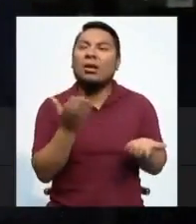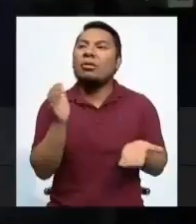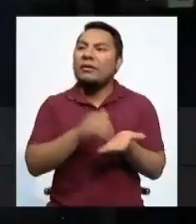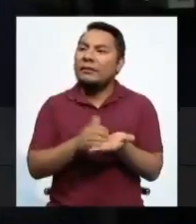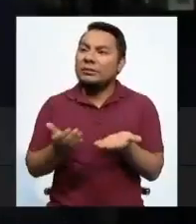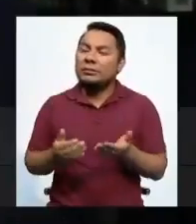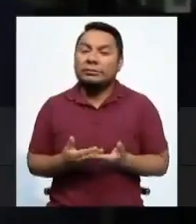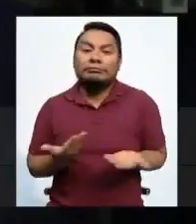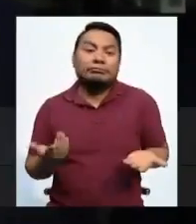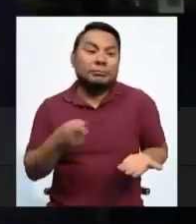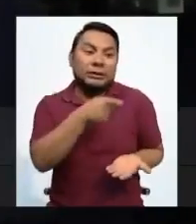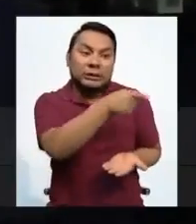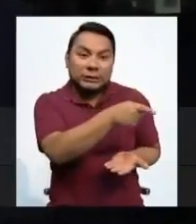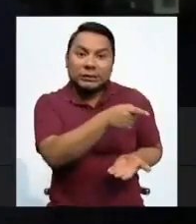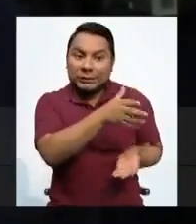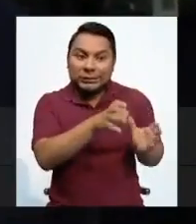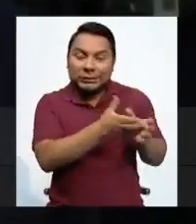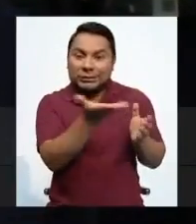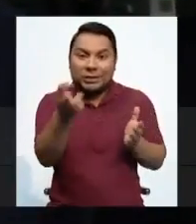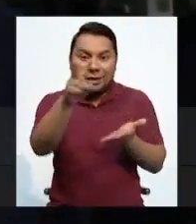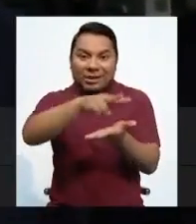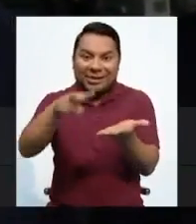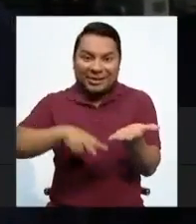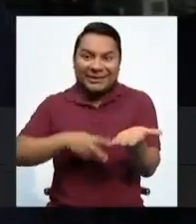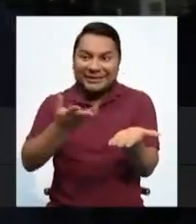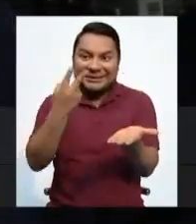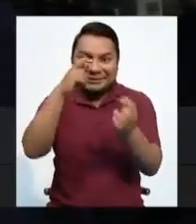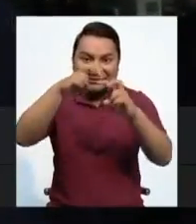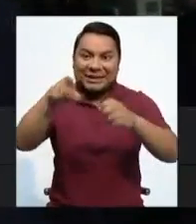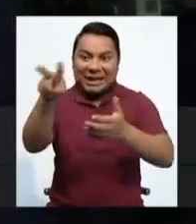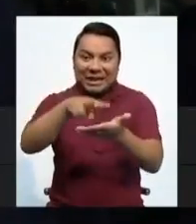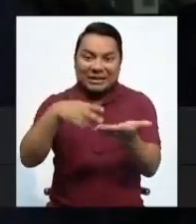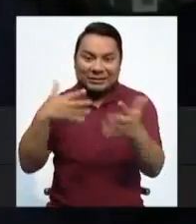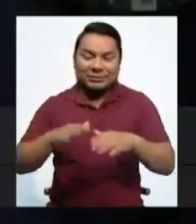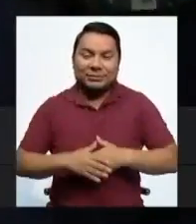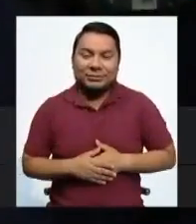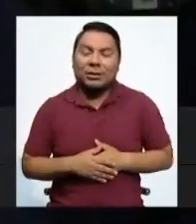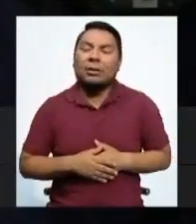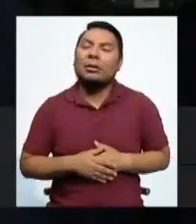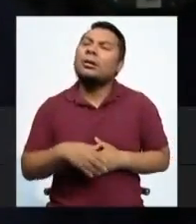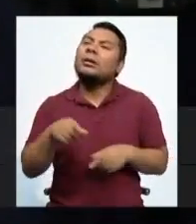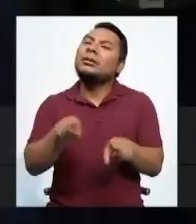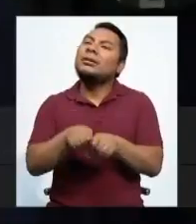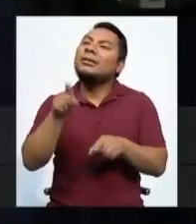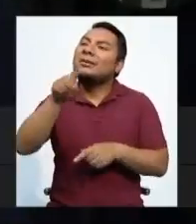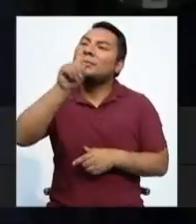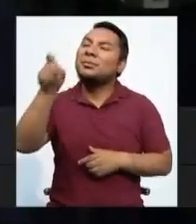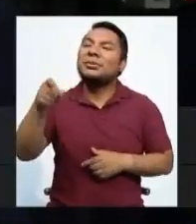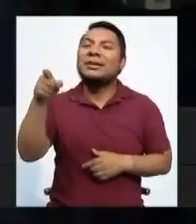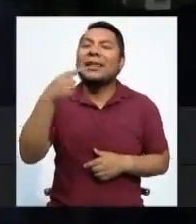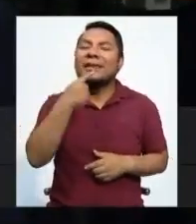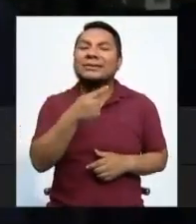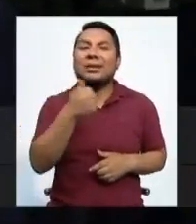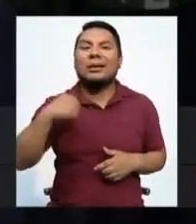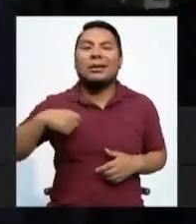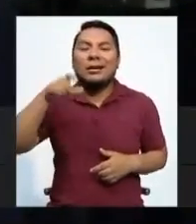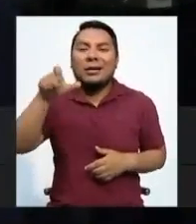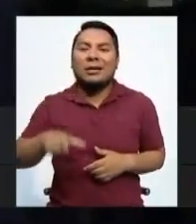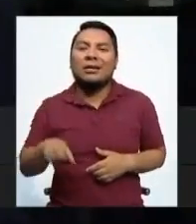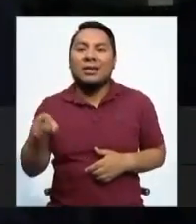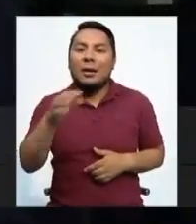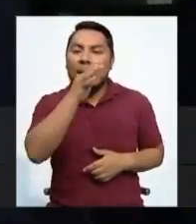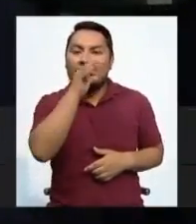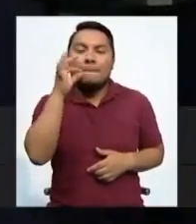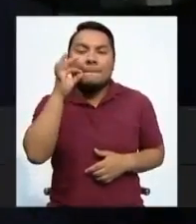comunicación será que no lo leen, o sea que la lean y punto. Perfecto. Usted también es conocido como el alcalde que, digamos, el